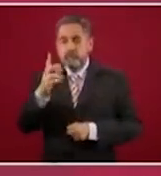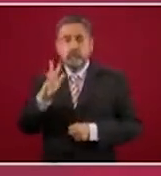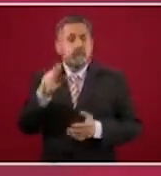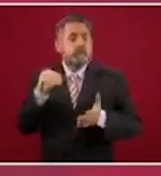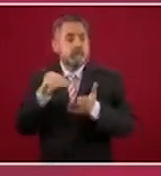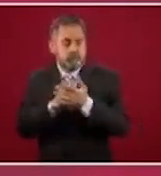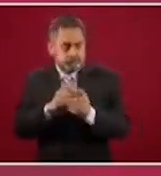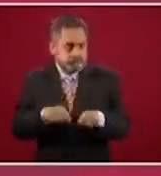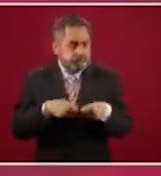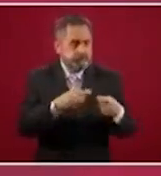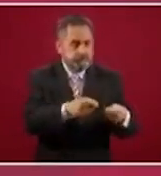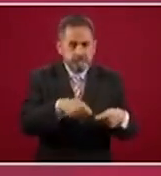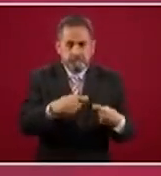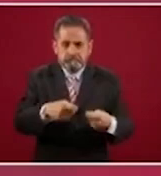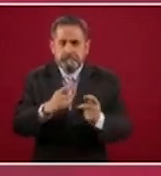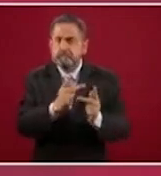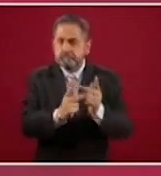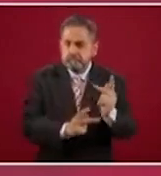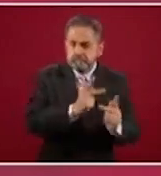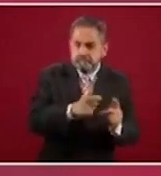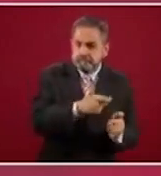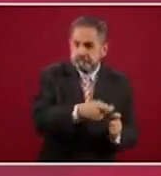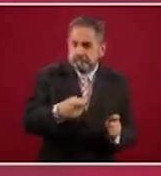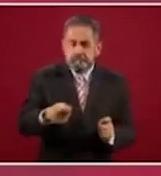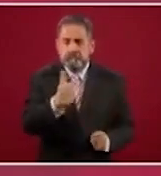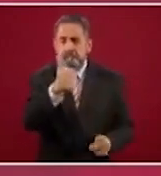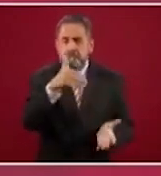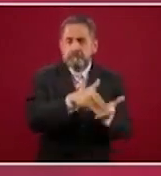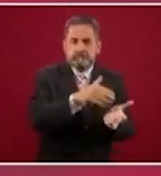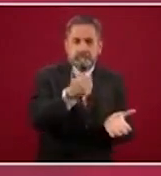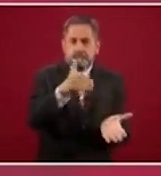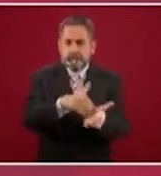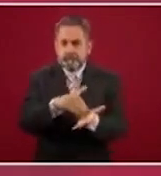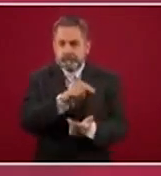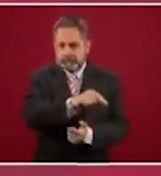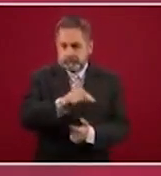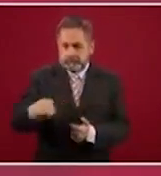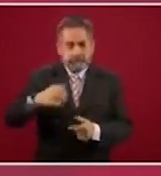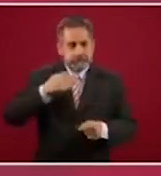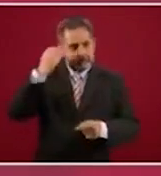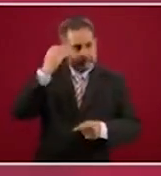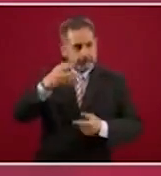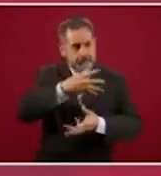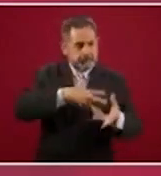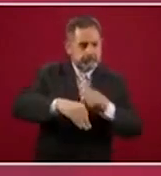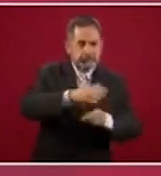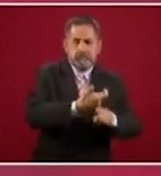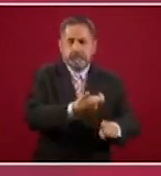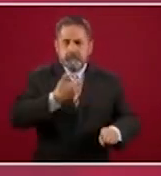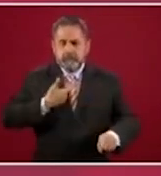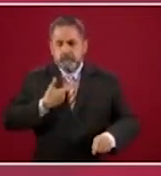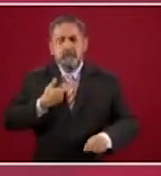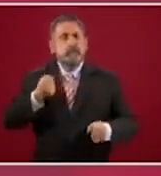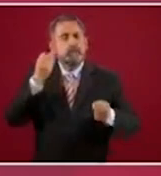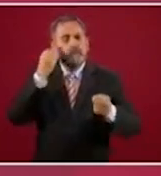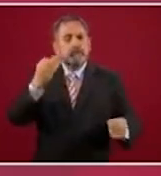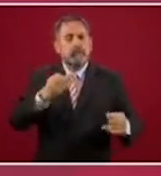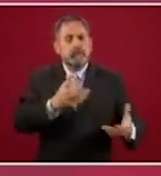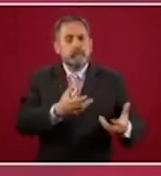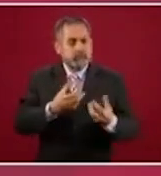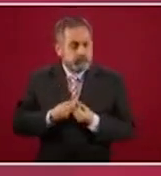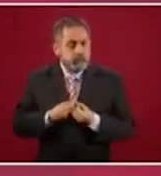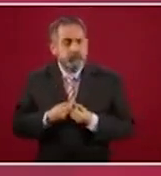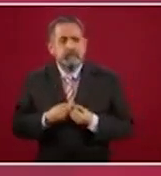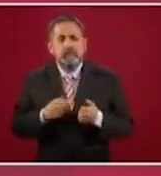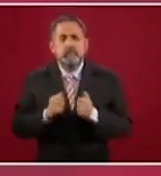354 mil microcréditos de 6,000 pesos cada uno, con un periodo de repago, con un periodo de gracia